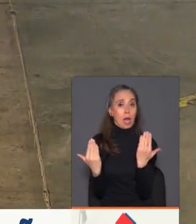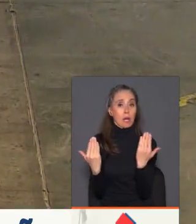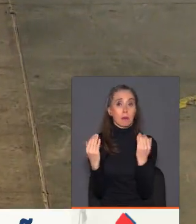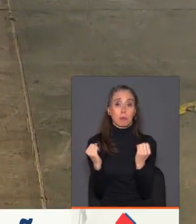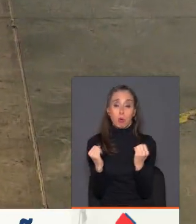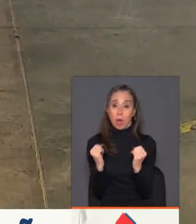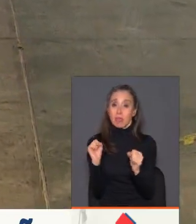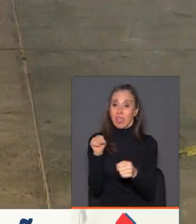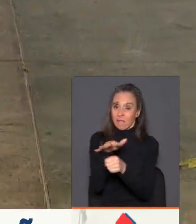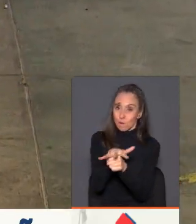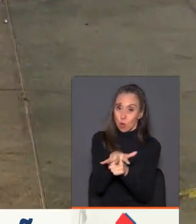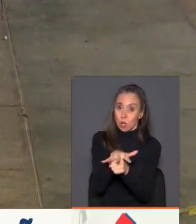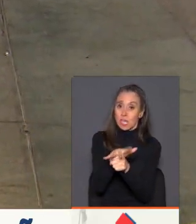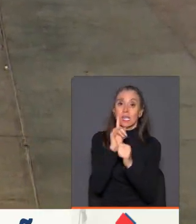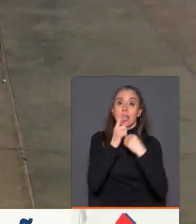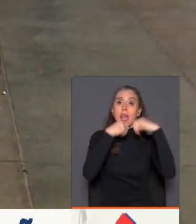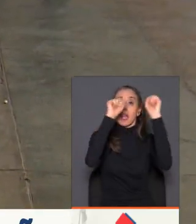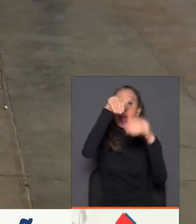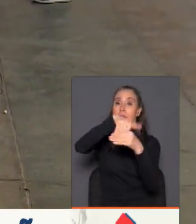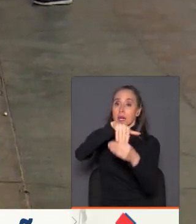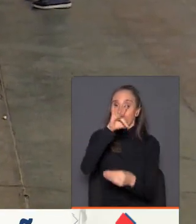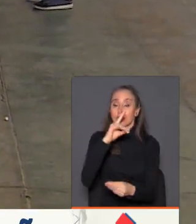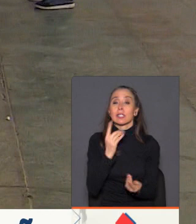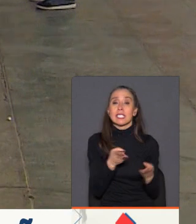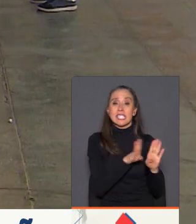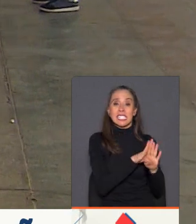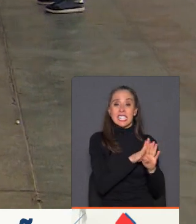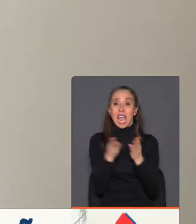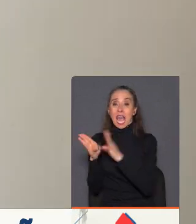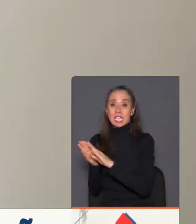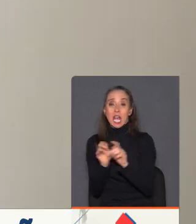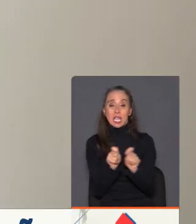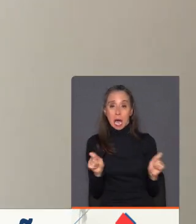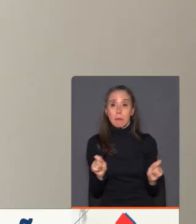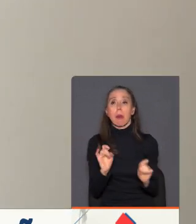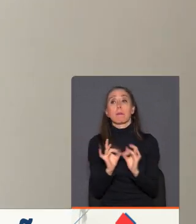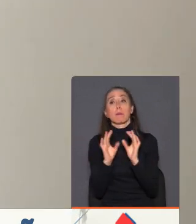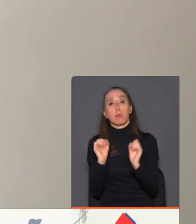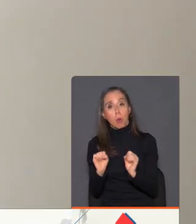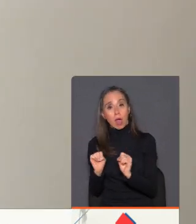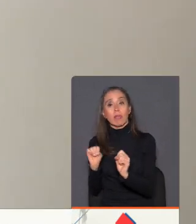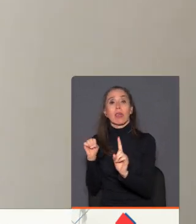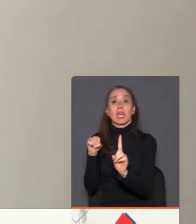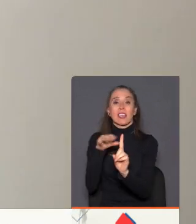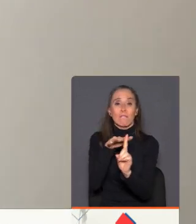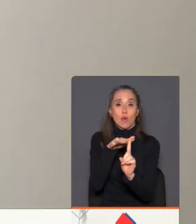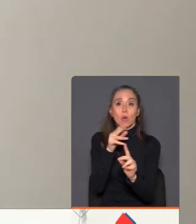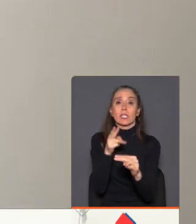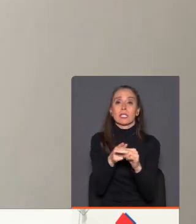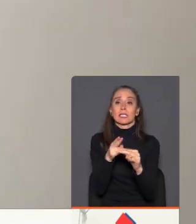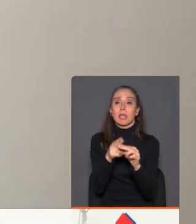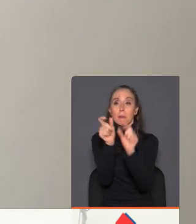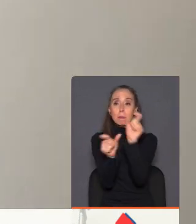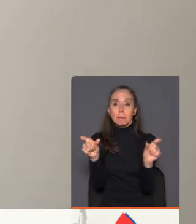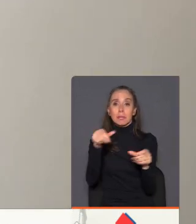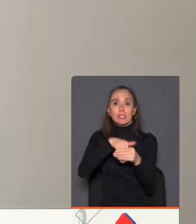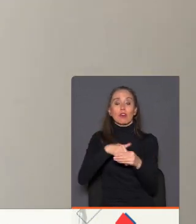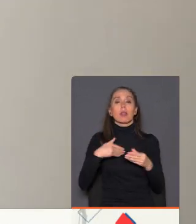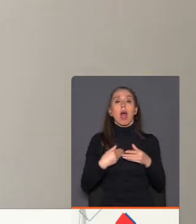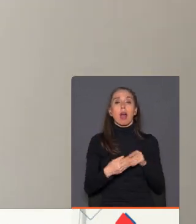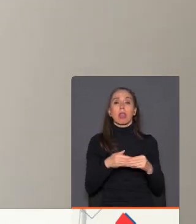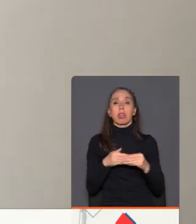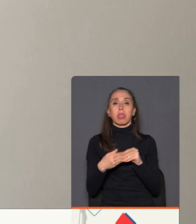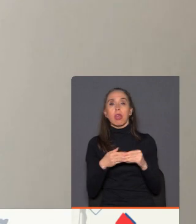electoral? Los cierres de campaña sí pueden tener un efecto sobre especialmente lo que conocemos como el electorado blando, es decir,